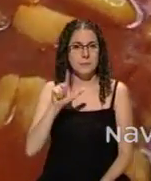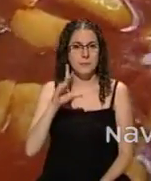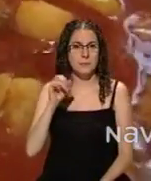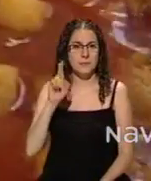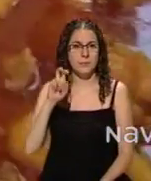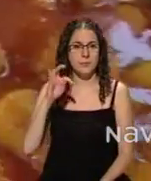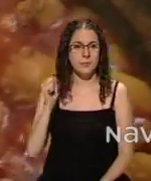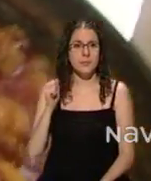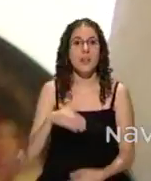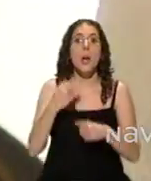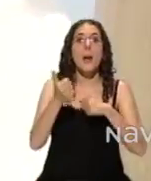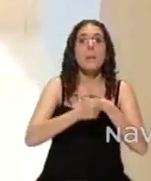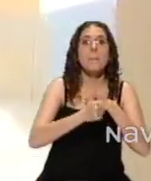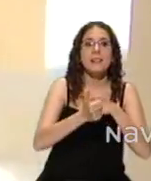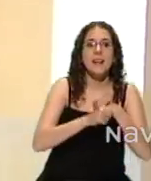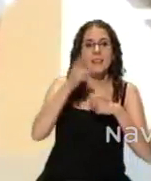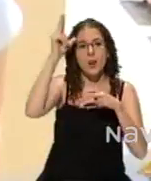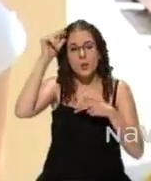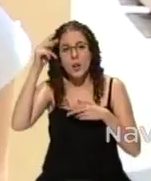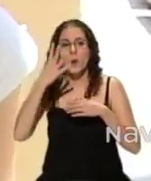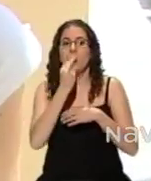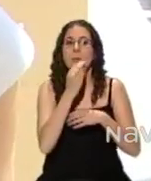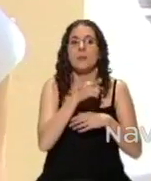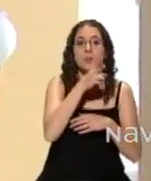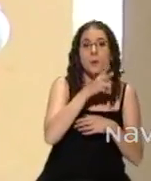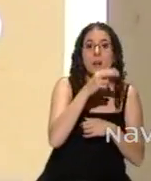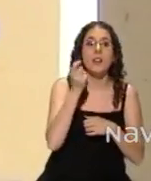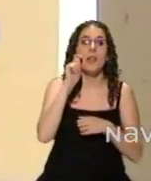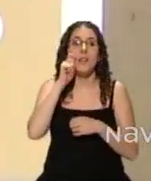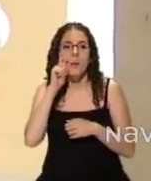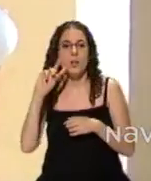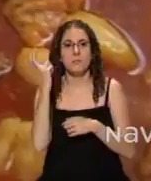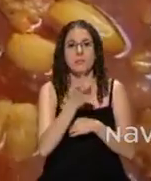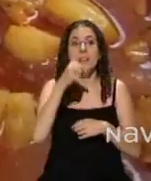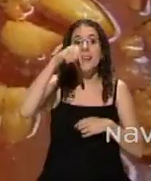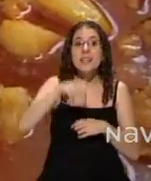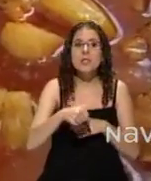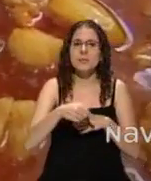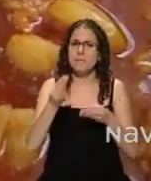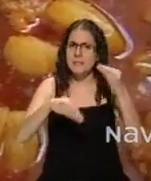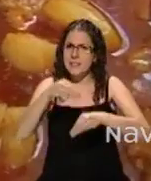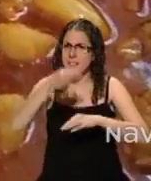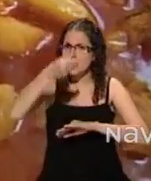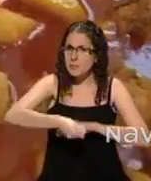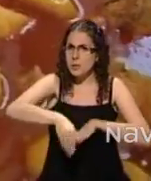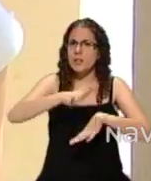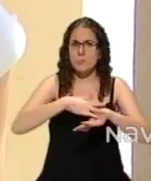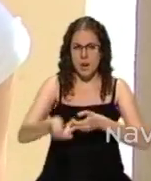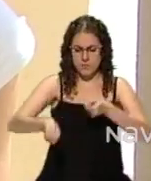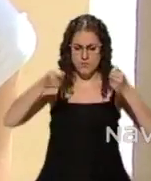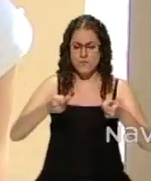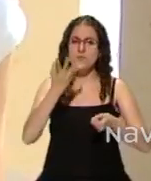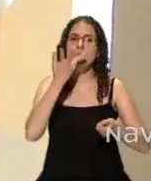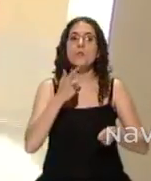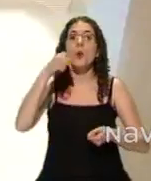Patata, conejo, pimiento verde, cebolla. Estos son algunos de los ingredientes principales para hacer un buen caldero. Hoy nos hemos venido hasta Irurzun para que nos enseñen cuál